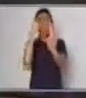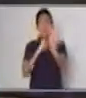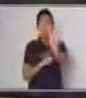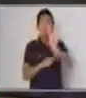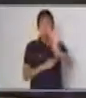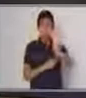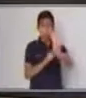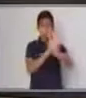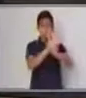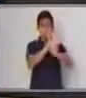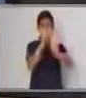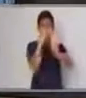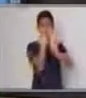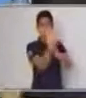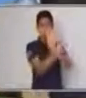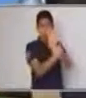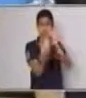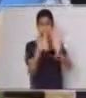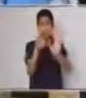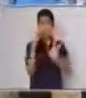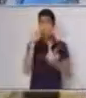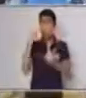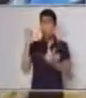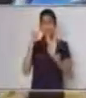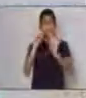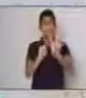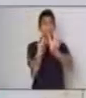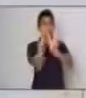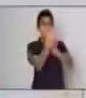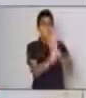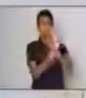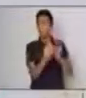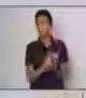4 primeros que aparecen en la pizarra.